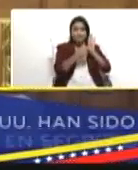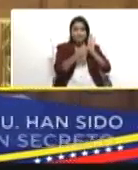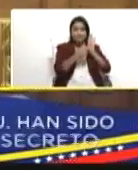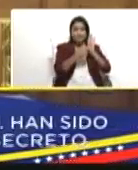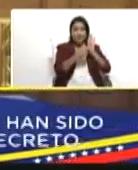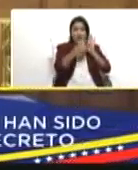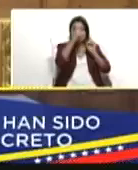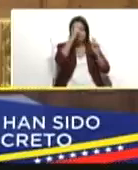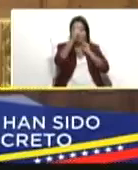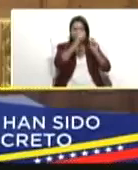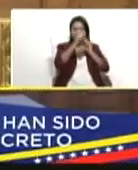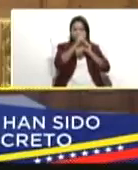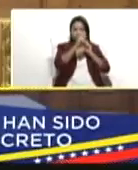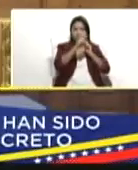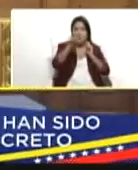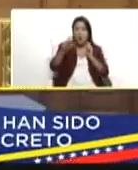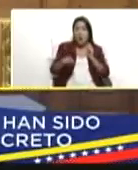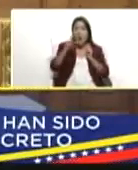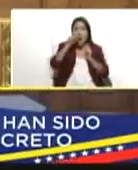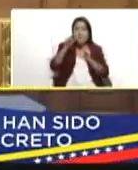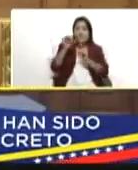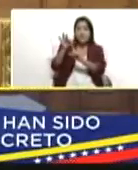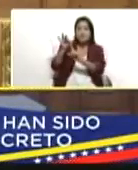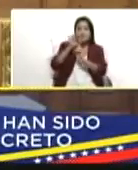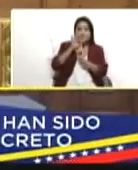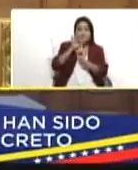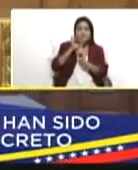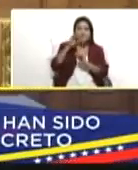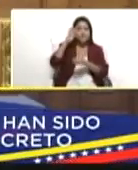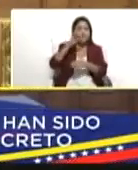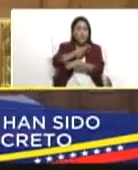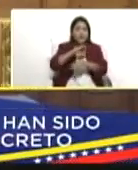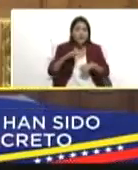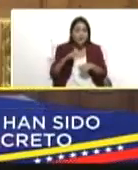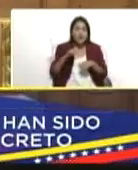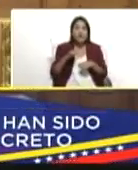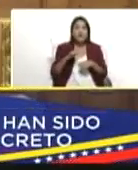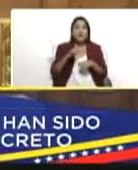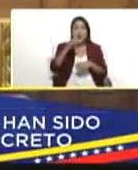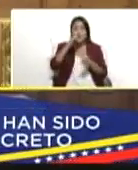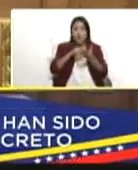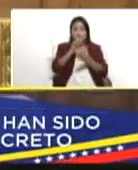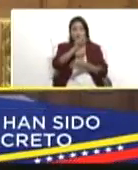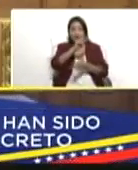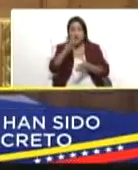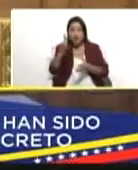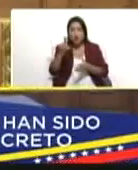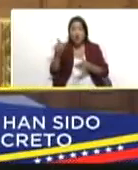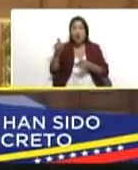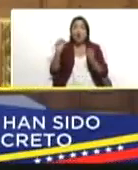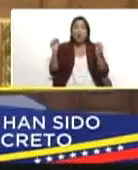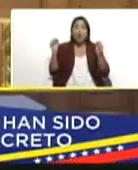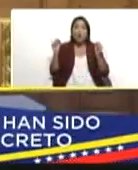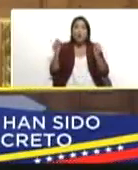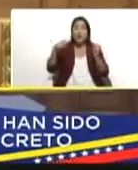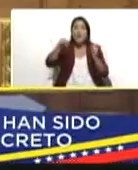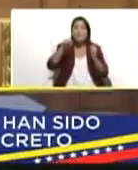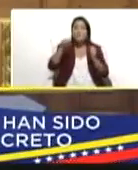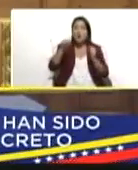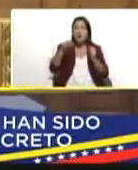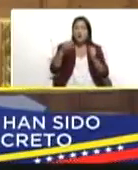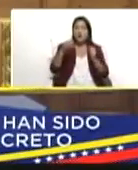captado a un teniente coronel del ejército en el año 2021 en Cúcuta y lo tenían ahí como